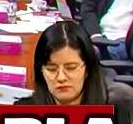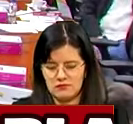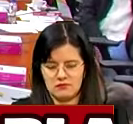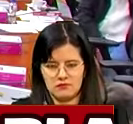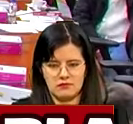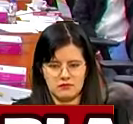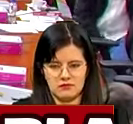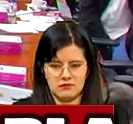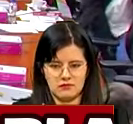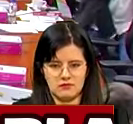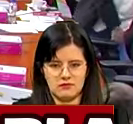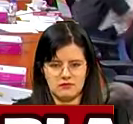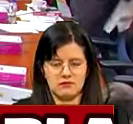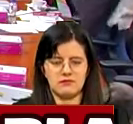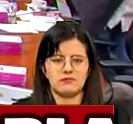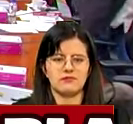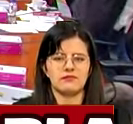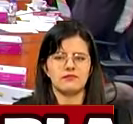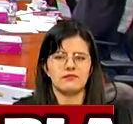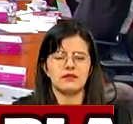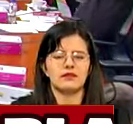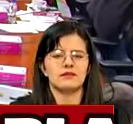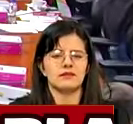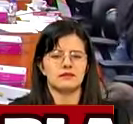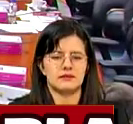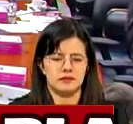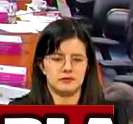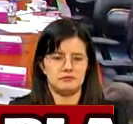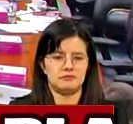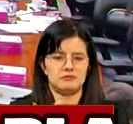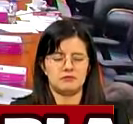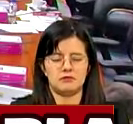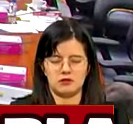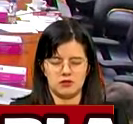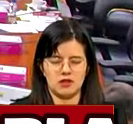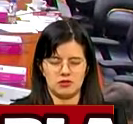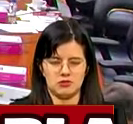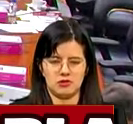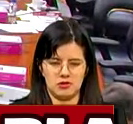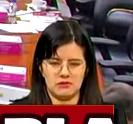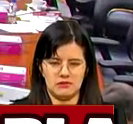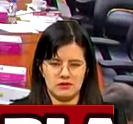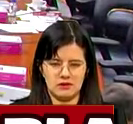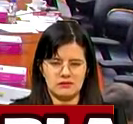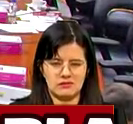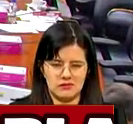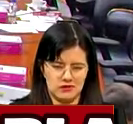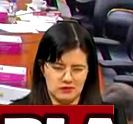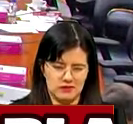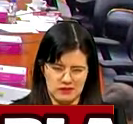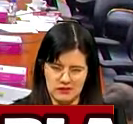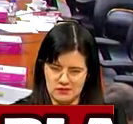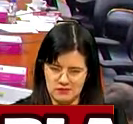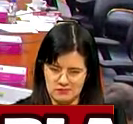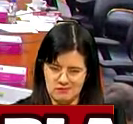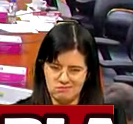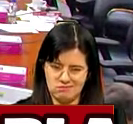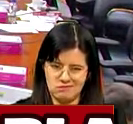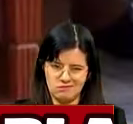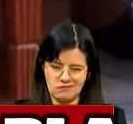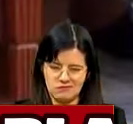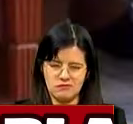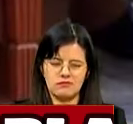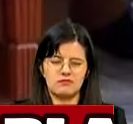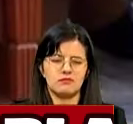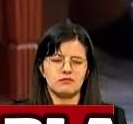Gracias. Bueno, solamente para reiterar lo que yo considero que son las diferencias en este caso. En primer lugar, primero, que